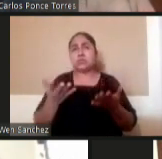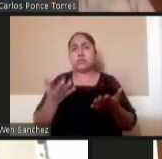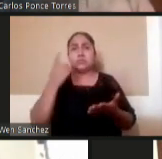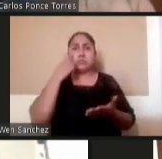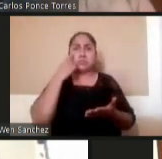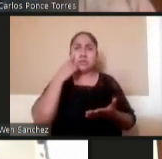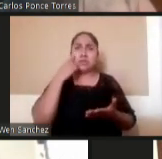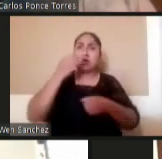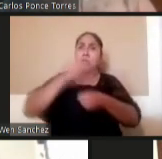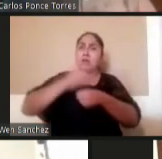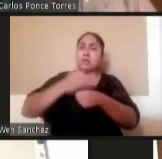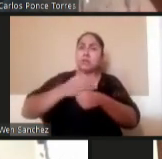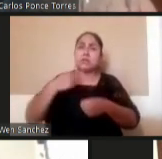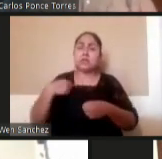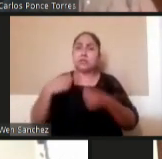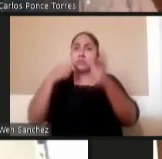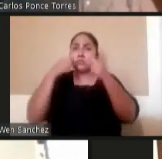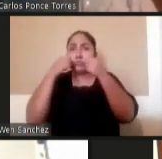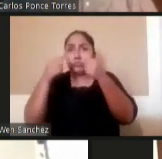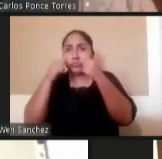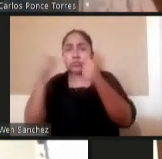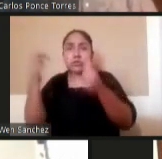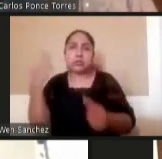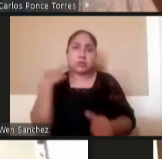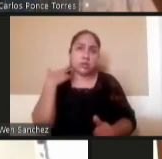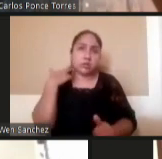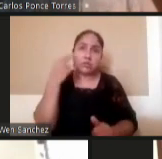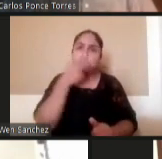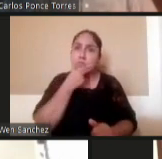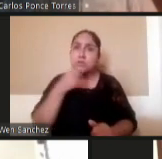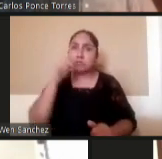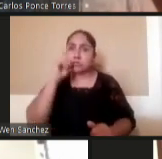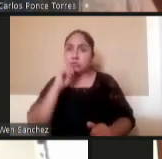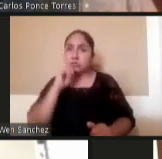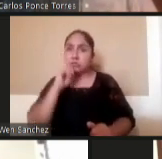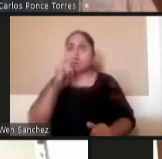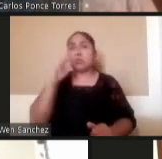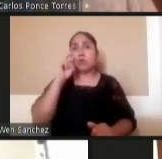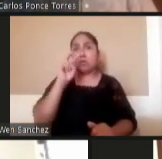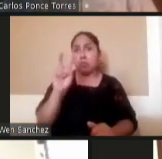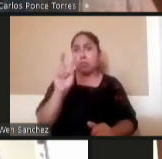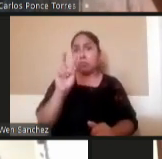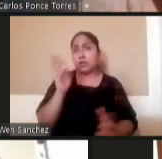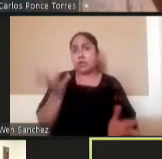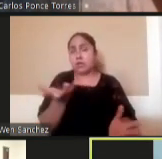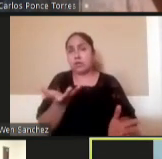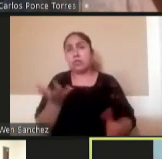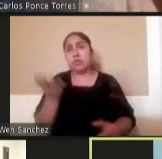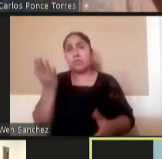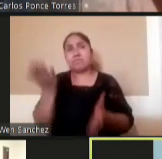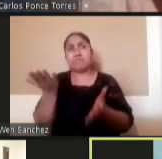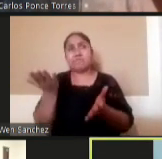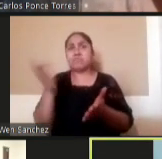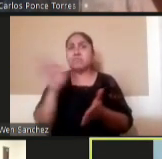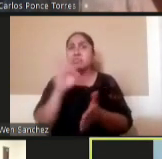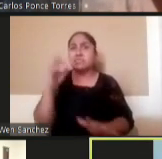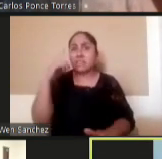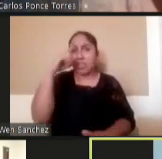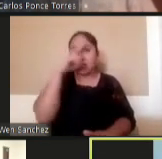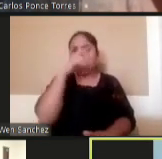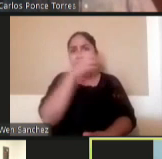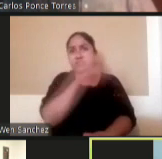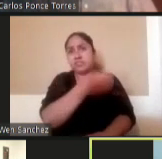las declaraciones de los regidores, ¿verdad?, que son cuestiones más que todo técnicas, sin embargo, a nivel de ciudadanos hemos tenido fallas